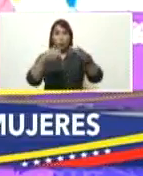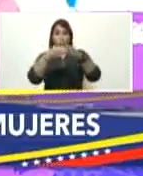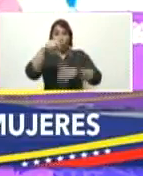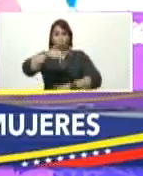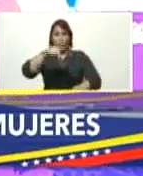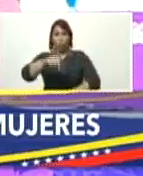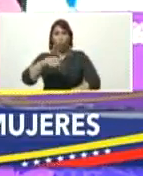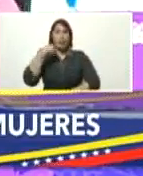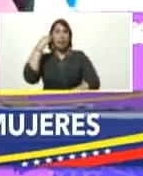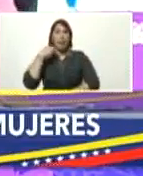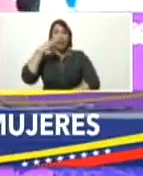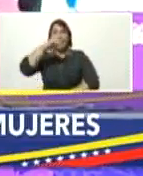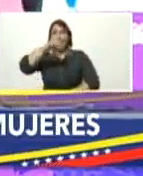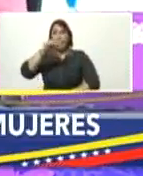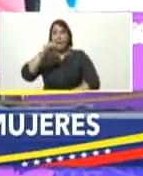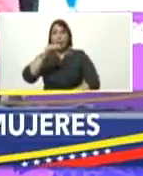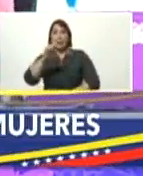tienes razón.